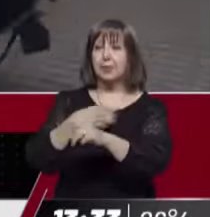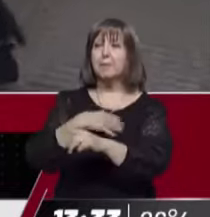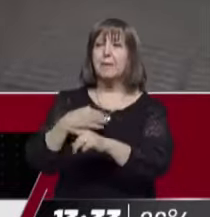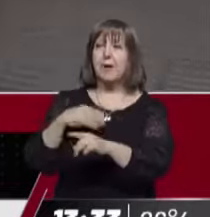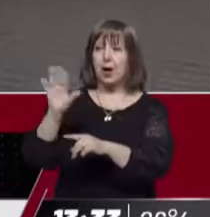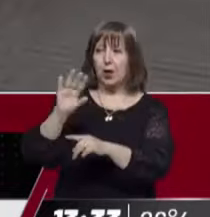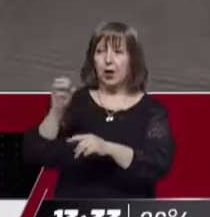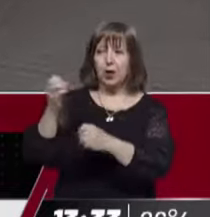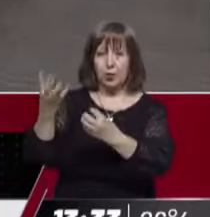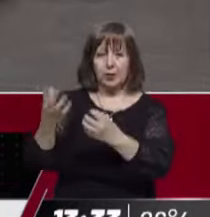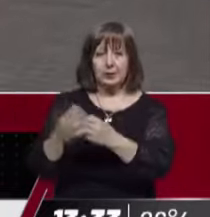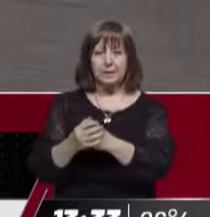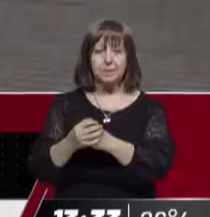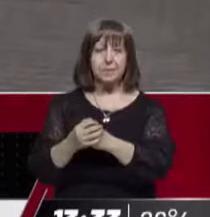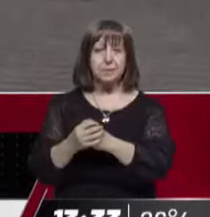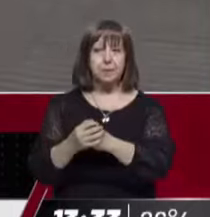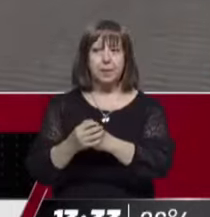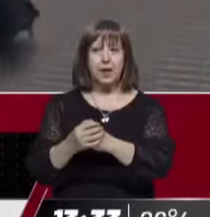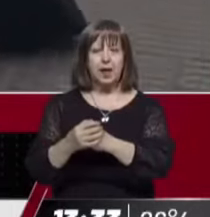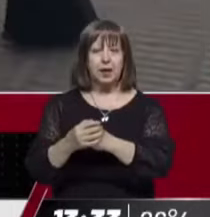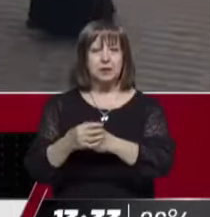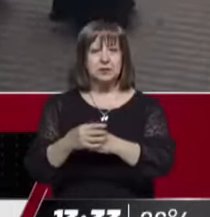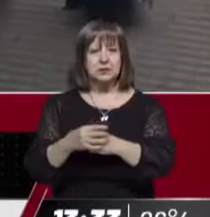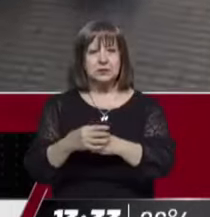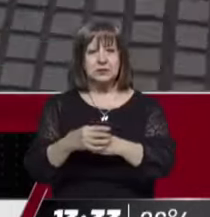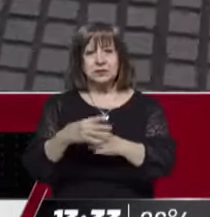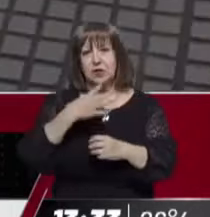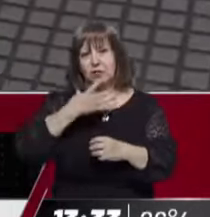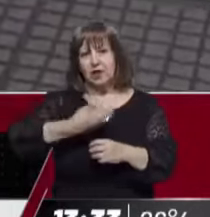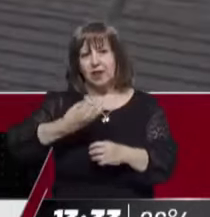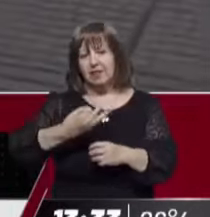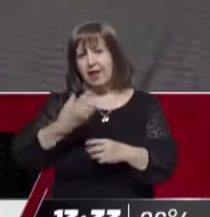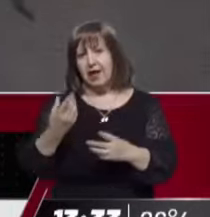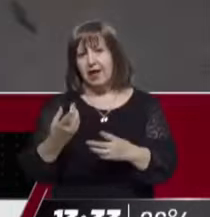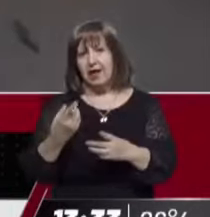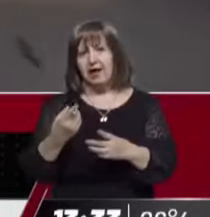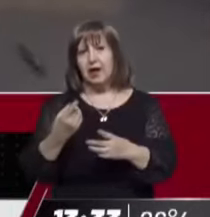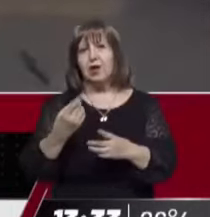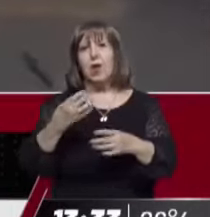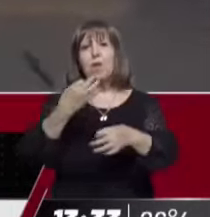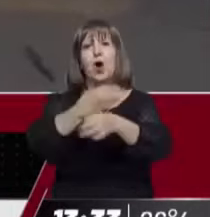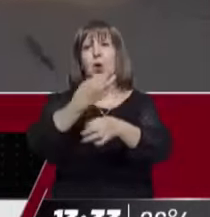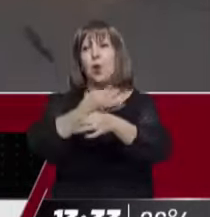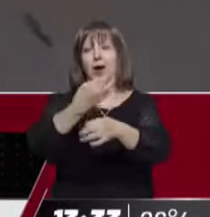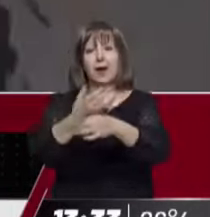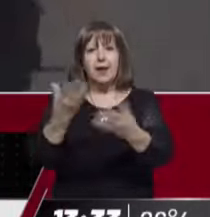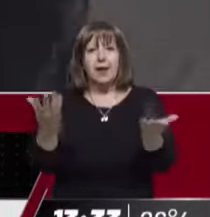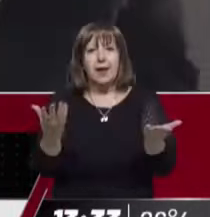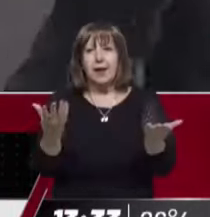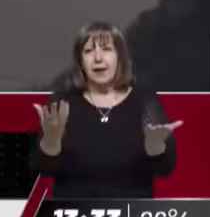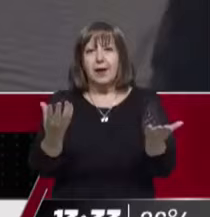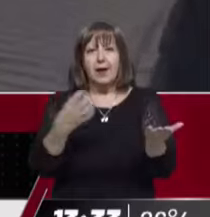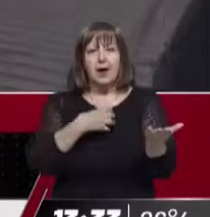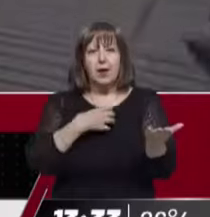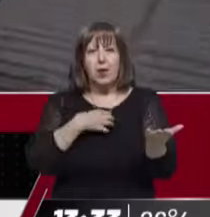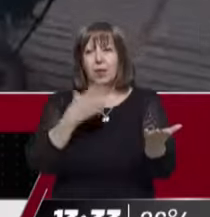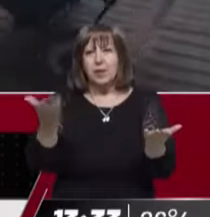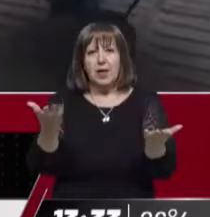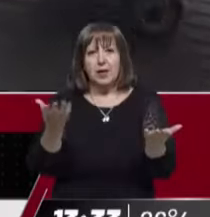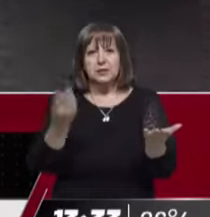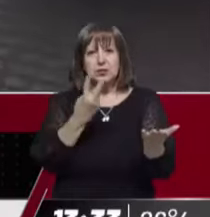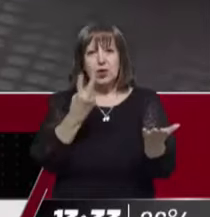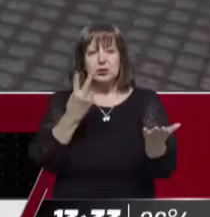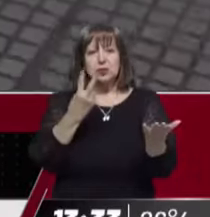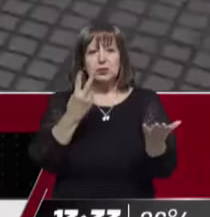días. Bueno, mira, la verdad que es un hecho lamentable. Lo que ha ocurrido en el colegio, estamos muy preocupados,